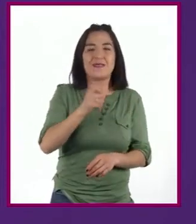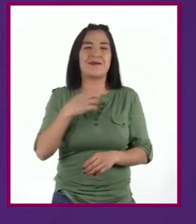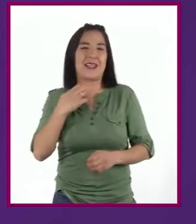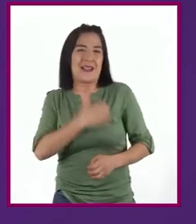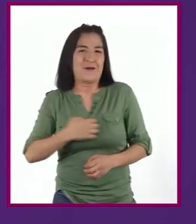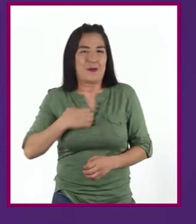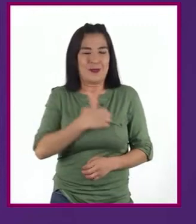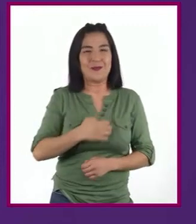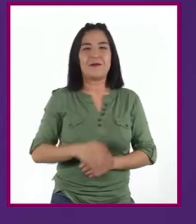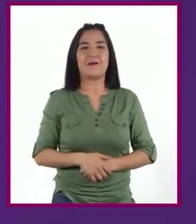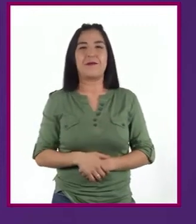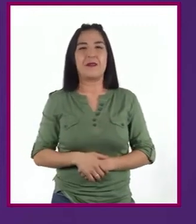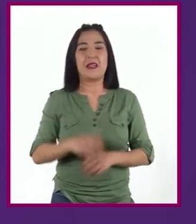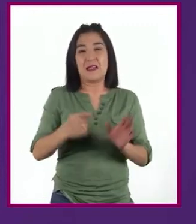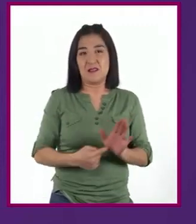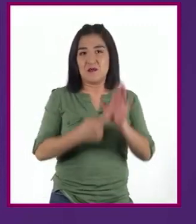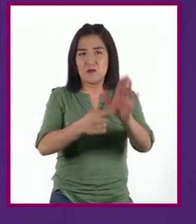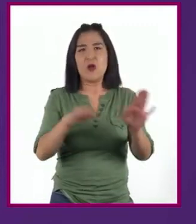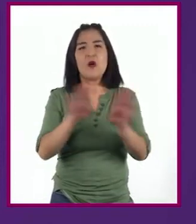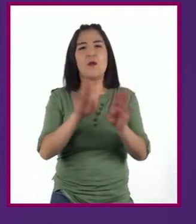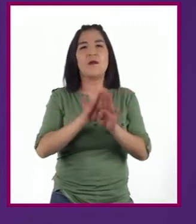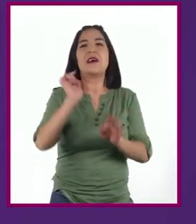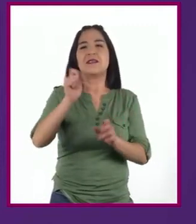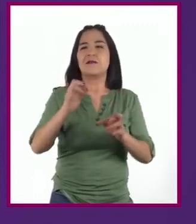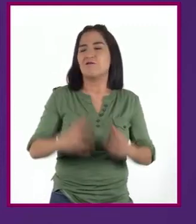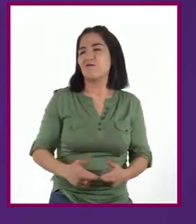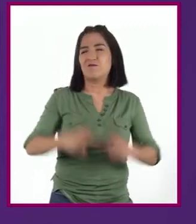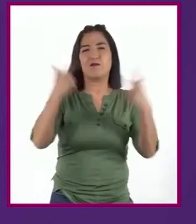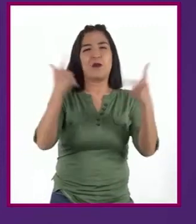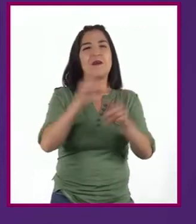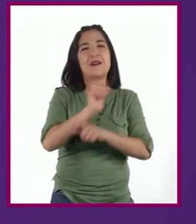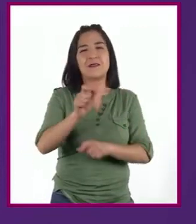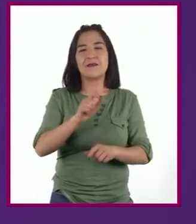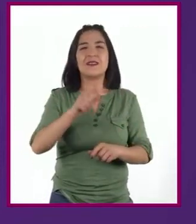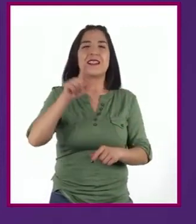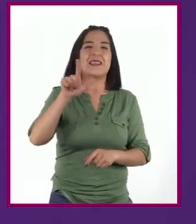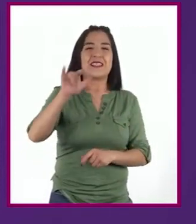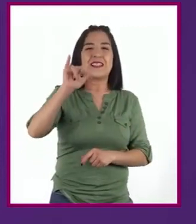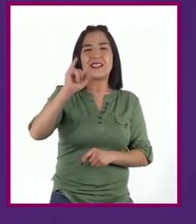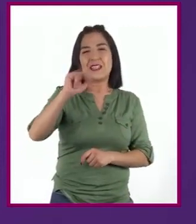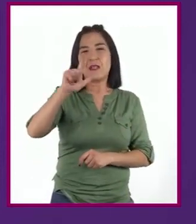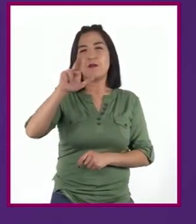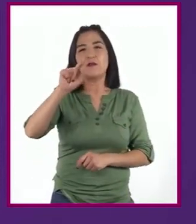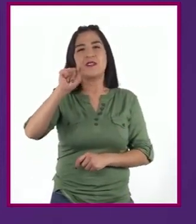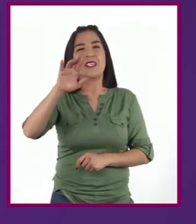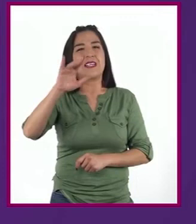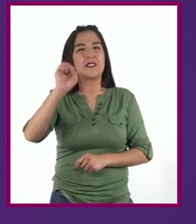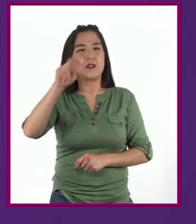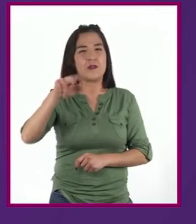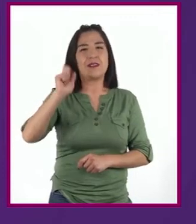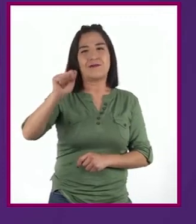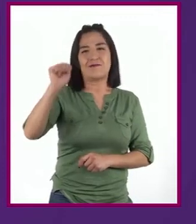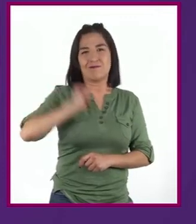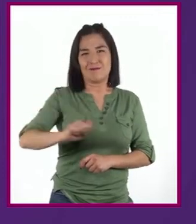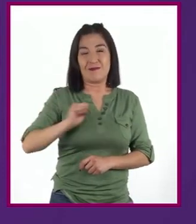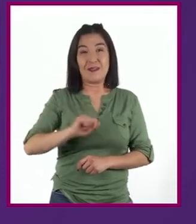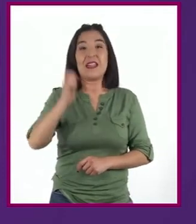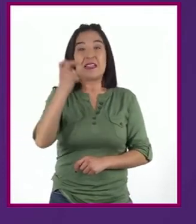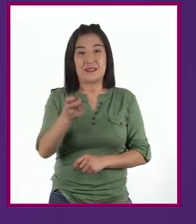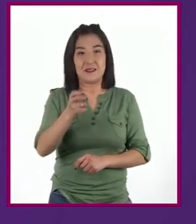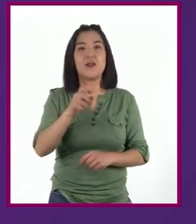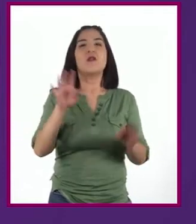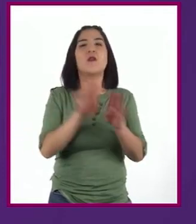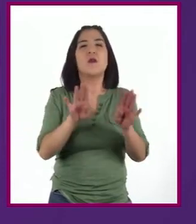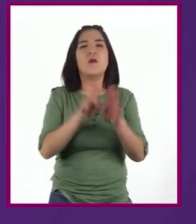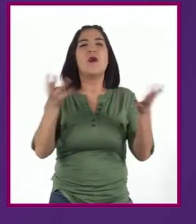emociones. Se manifestó como una ruptura de los principios de la Ilustración. Recordemos que la Ilustración